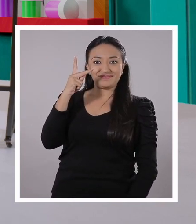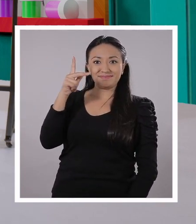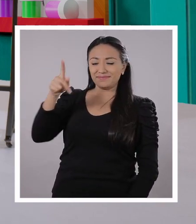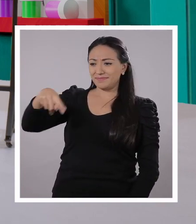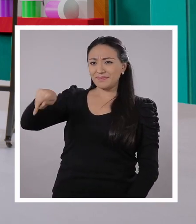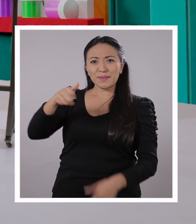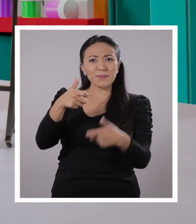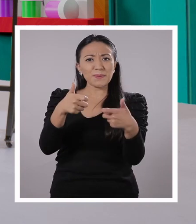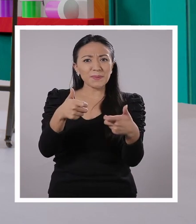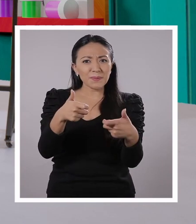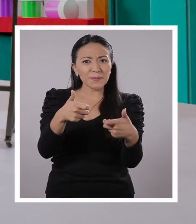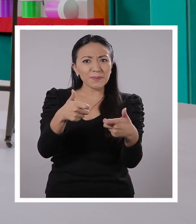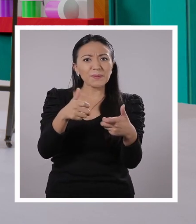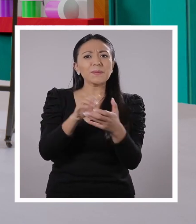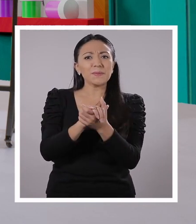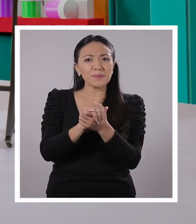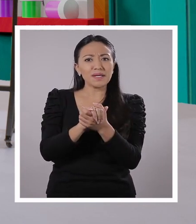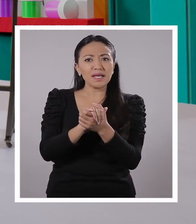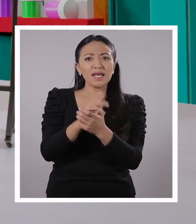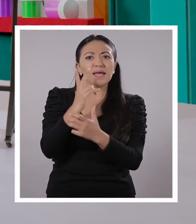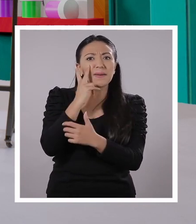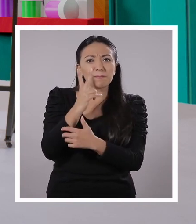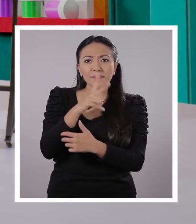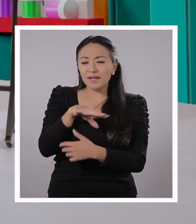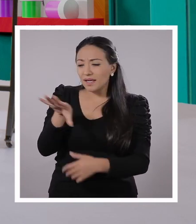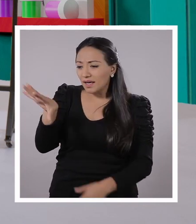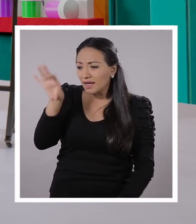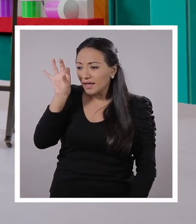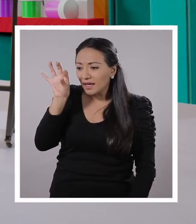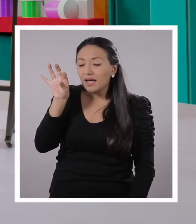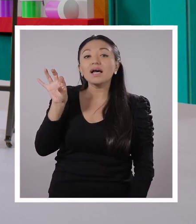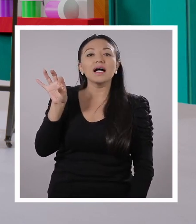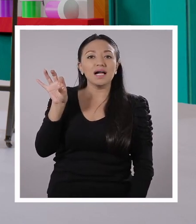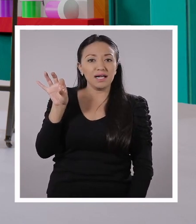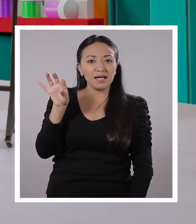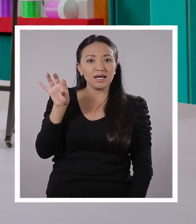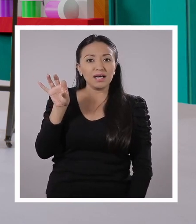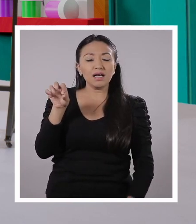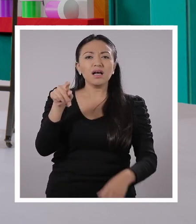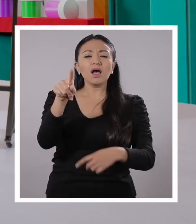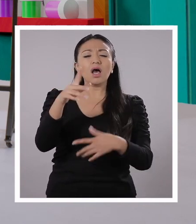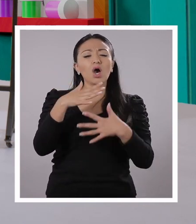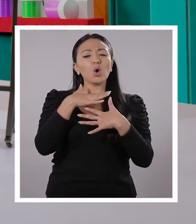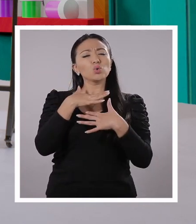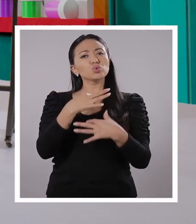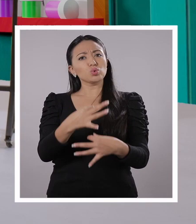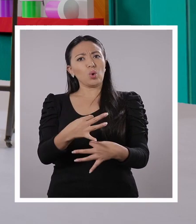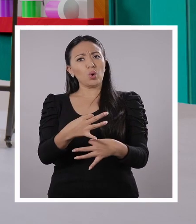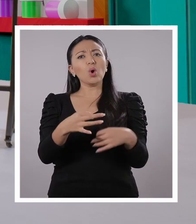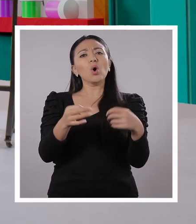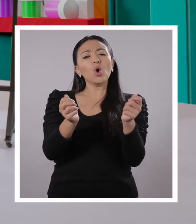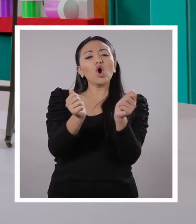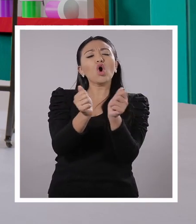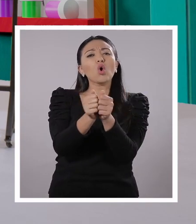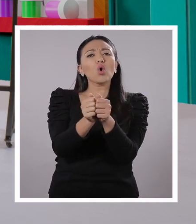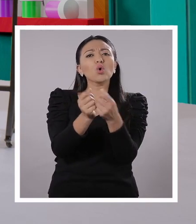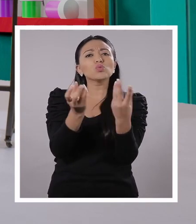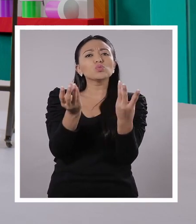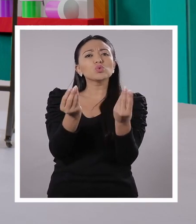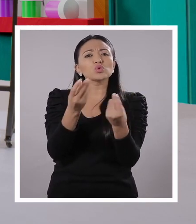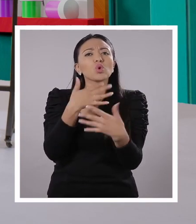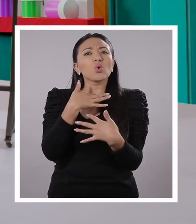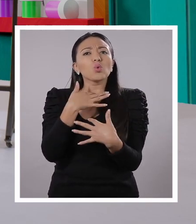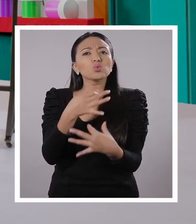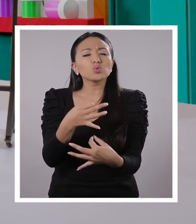¡Pling! ¡Muy bien! Miren lo que acabo de encontrar. Con mucho gusto. Vamos